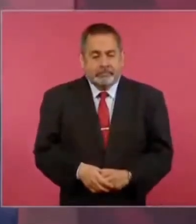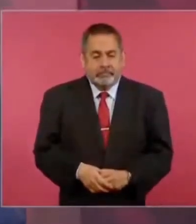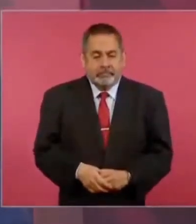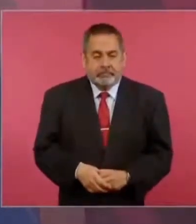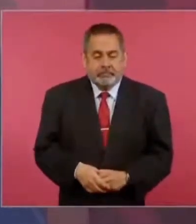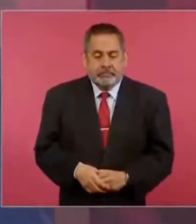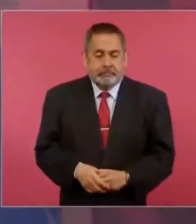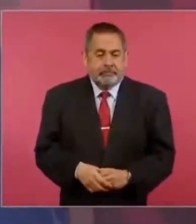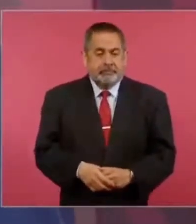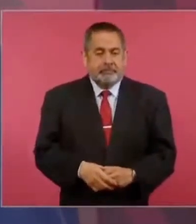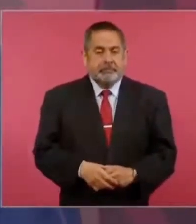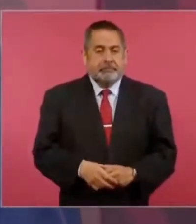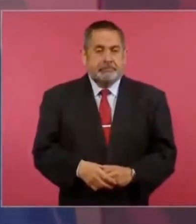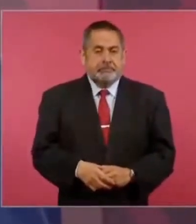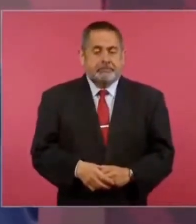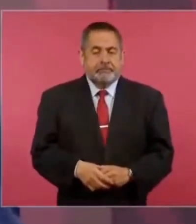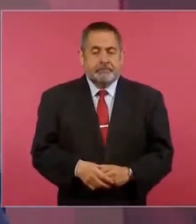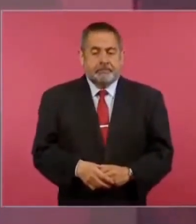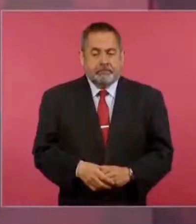no